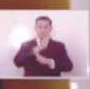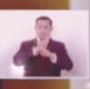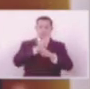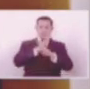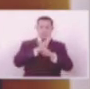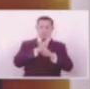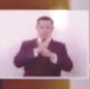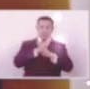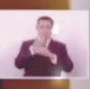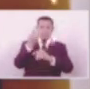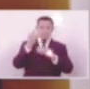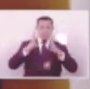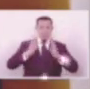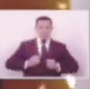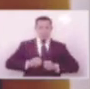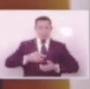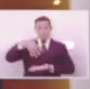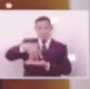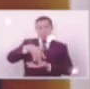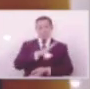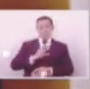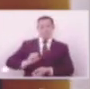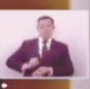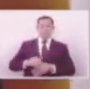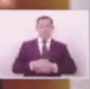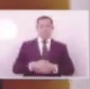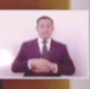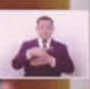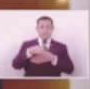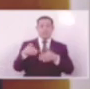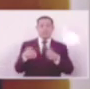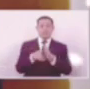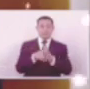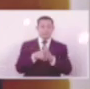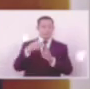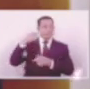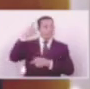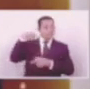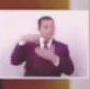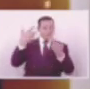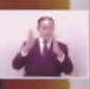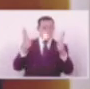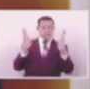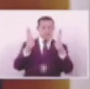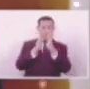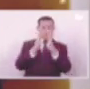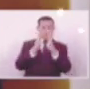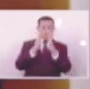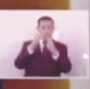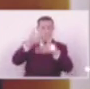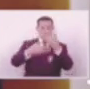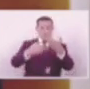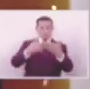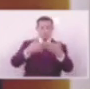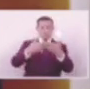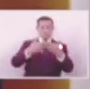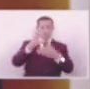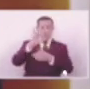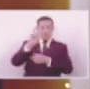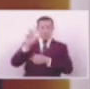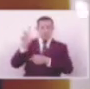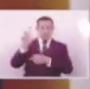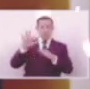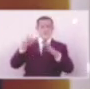defender los intereses del estado y de todos los salvadoreños el diputado ya ha enfrentado un proceso civil